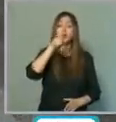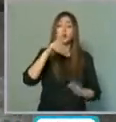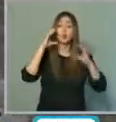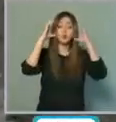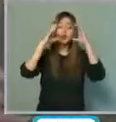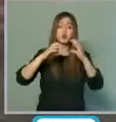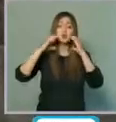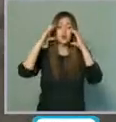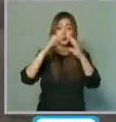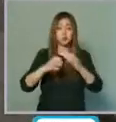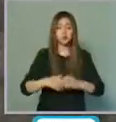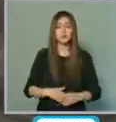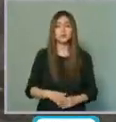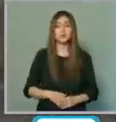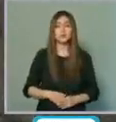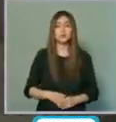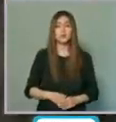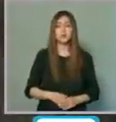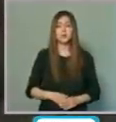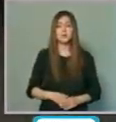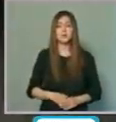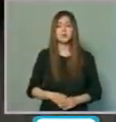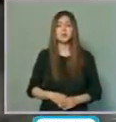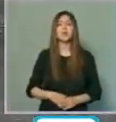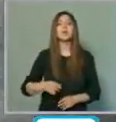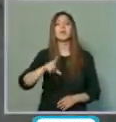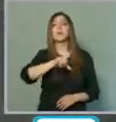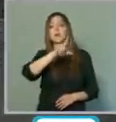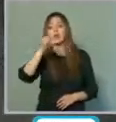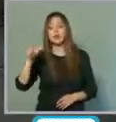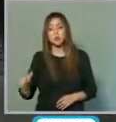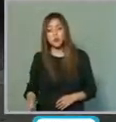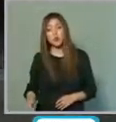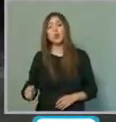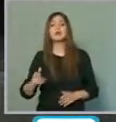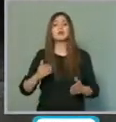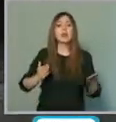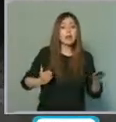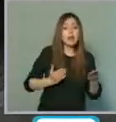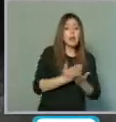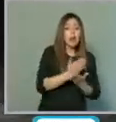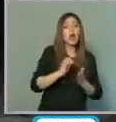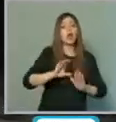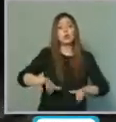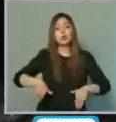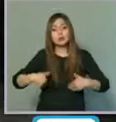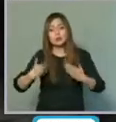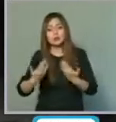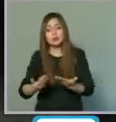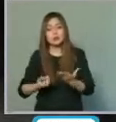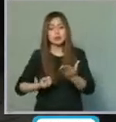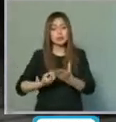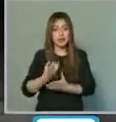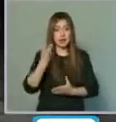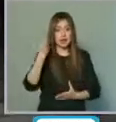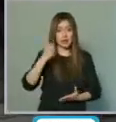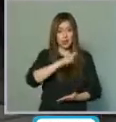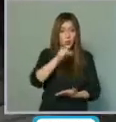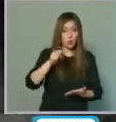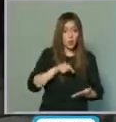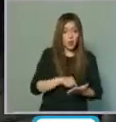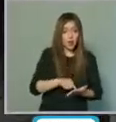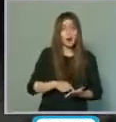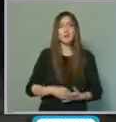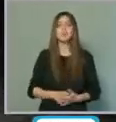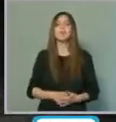fértil. ¿No? Y luego ese ya es la entrada o la salida según se vea. Sí, de esta zona, ¿no? Eso es lo